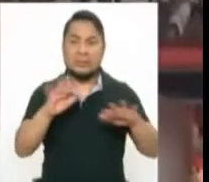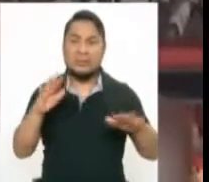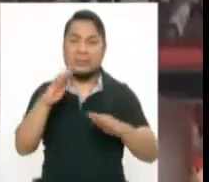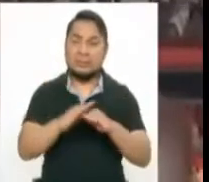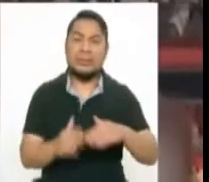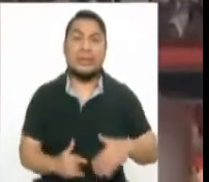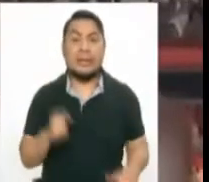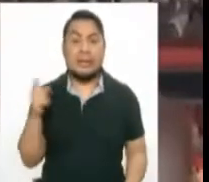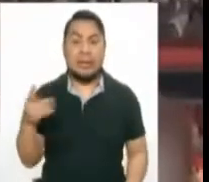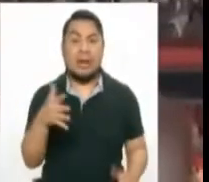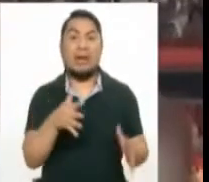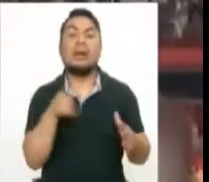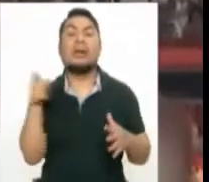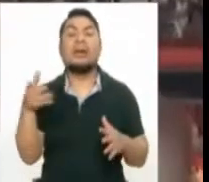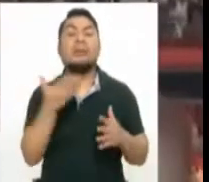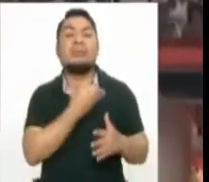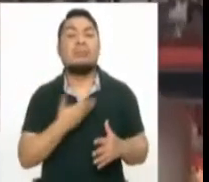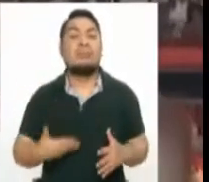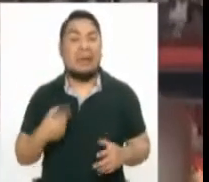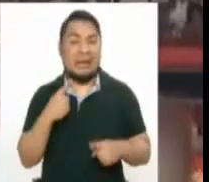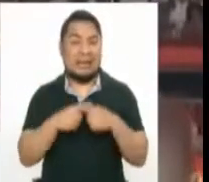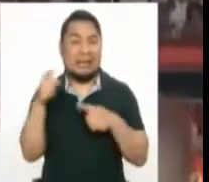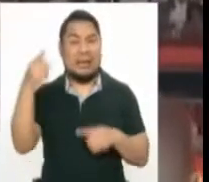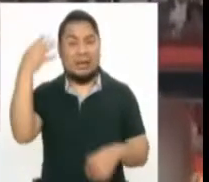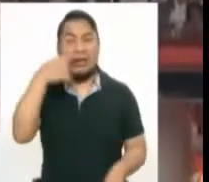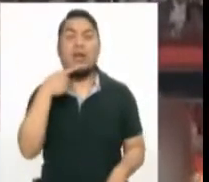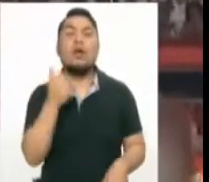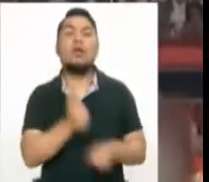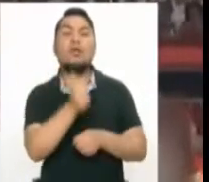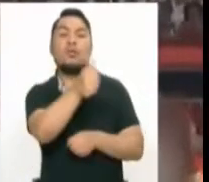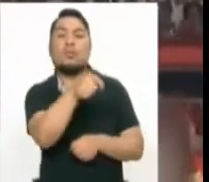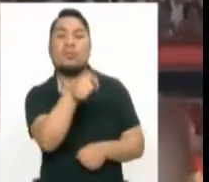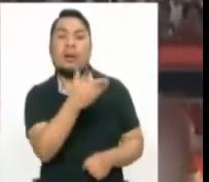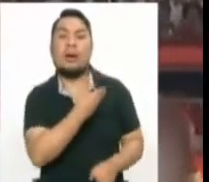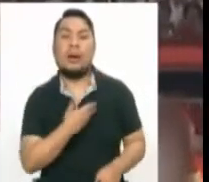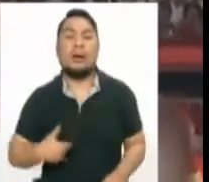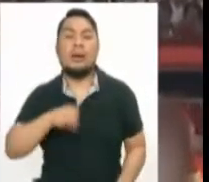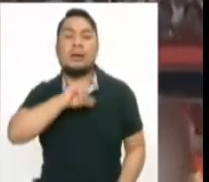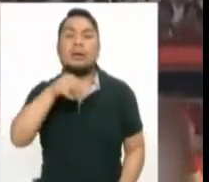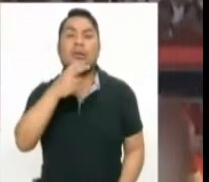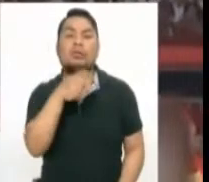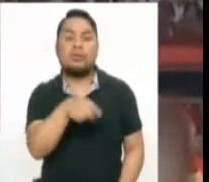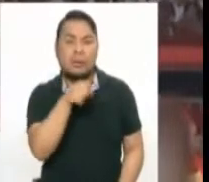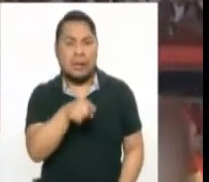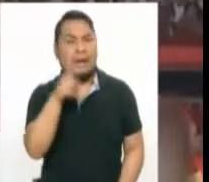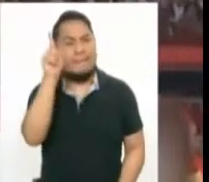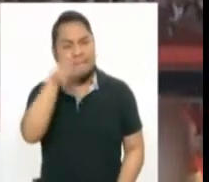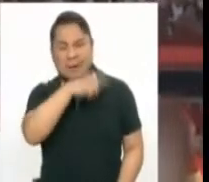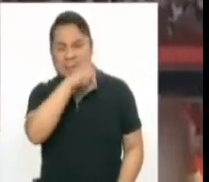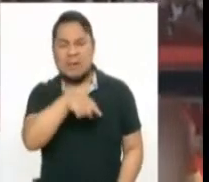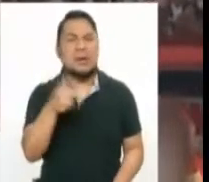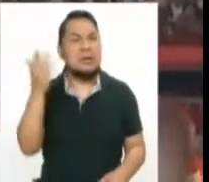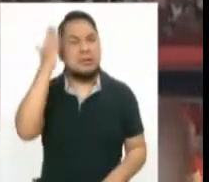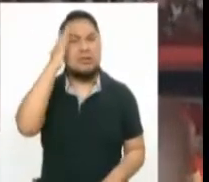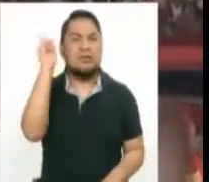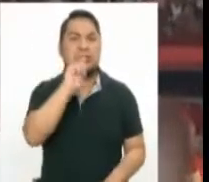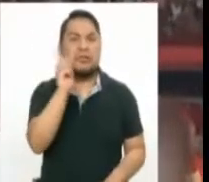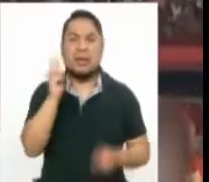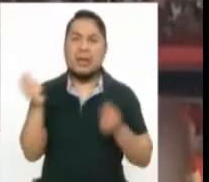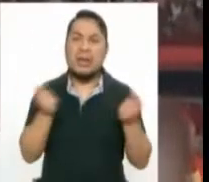que demuestren que Moscú planee usar sus armas nucleares. ¿Tú qué opinas, amigos? ¿Habrá guerra? ¿Se